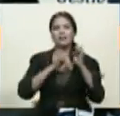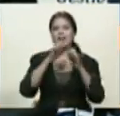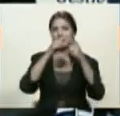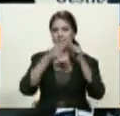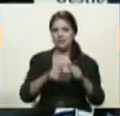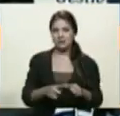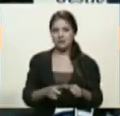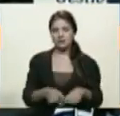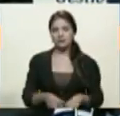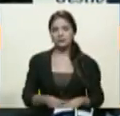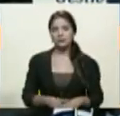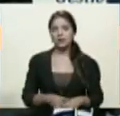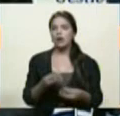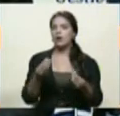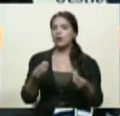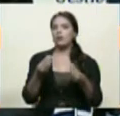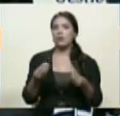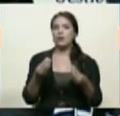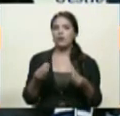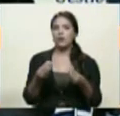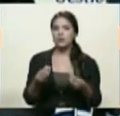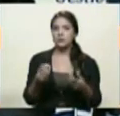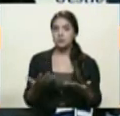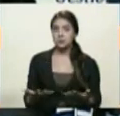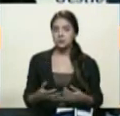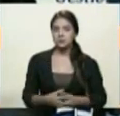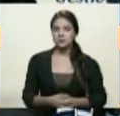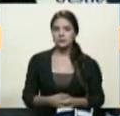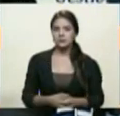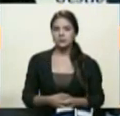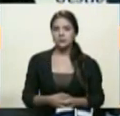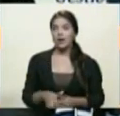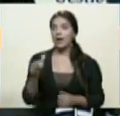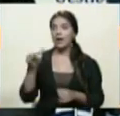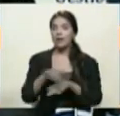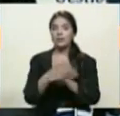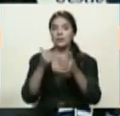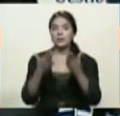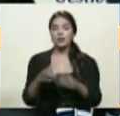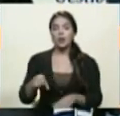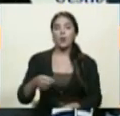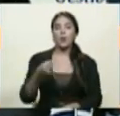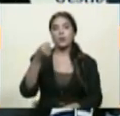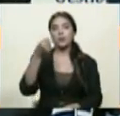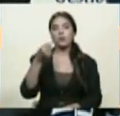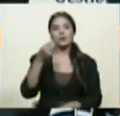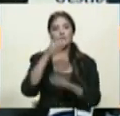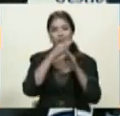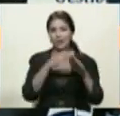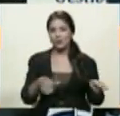de cómo prácticamente este ministerio público anuló